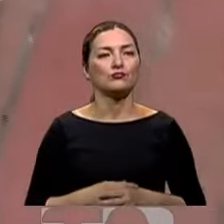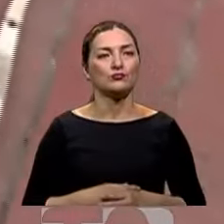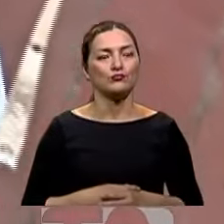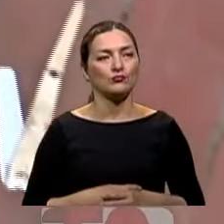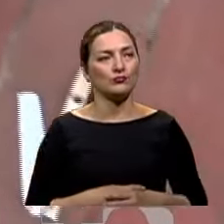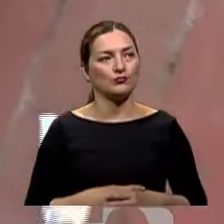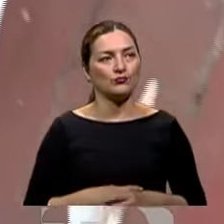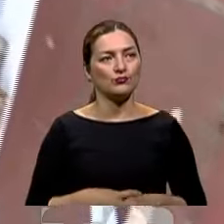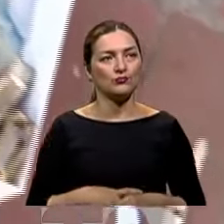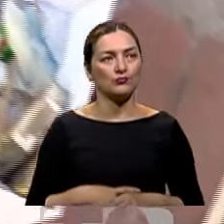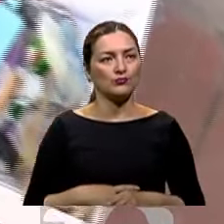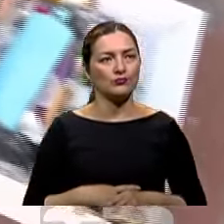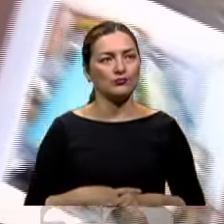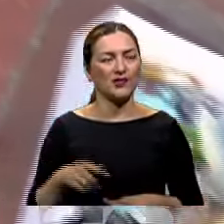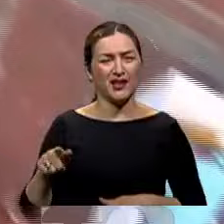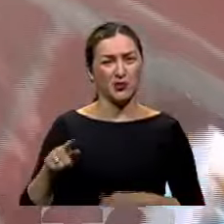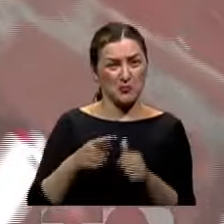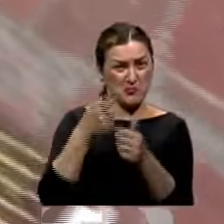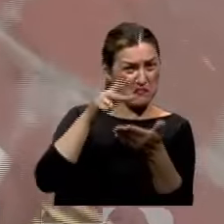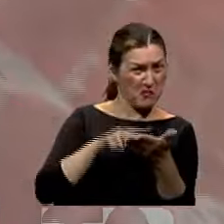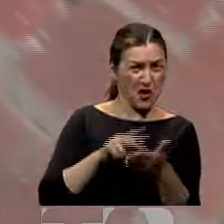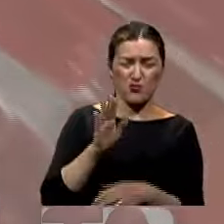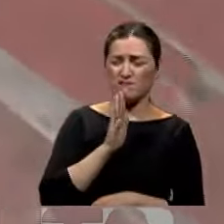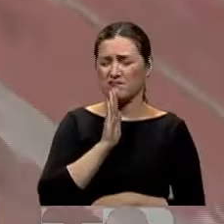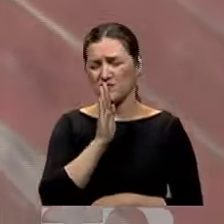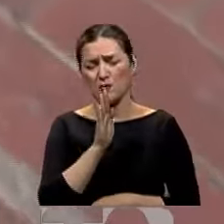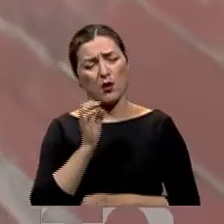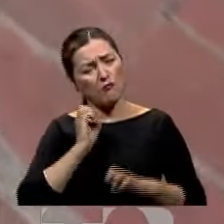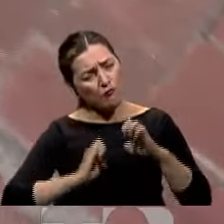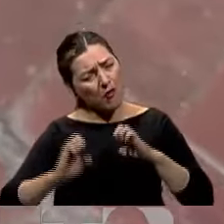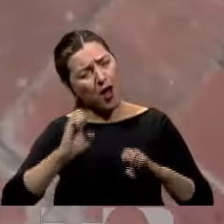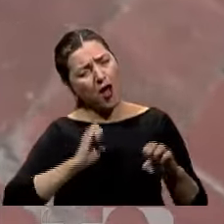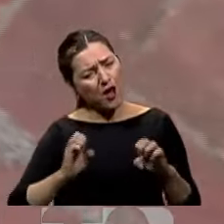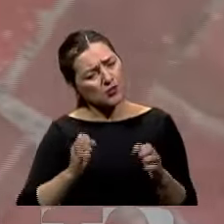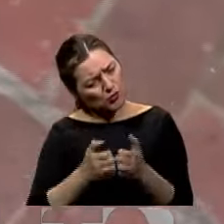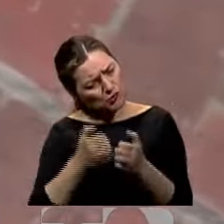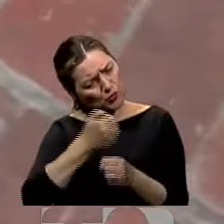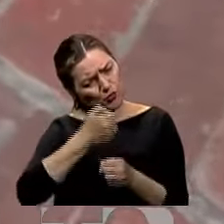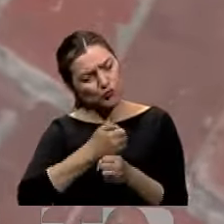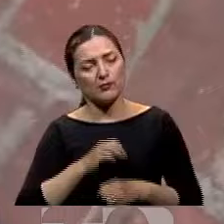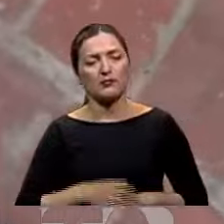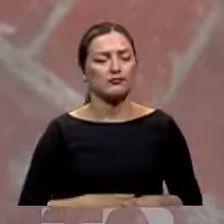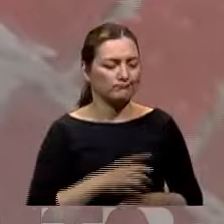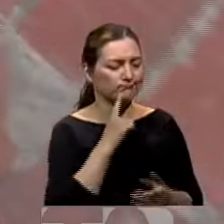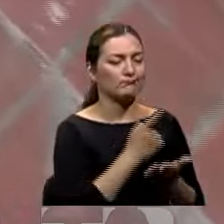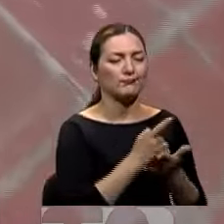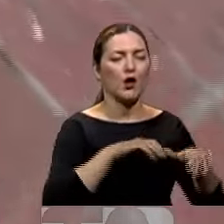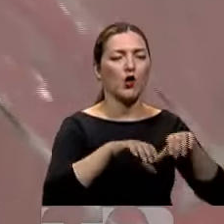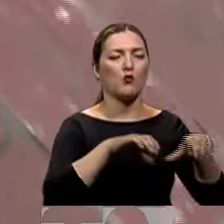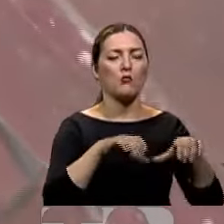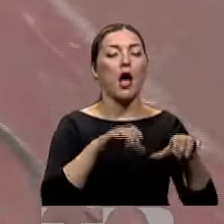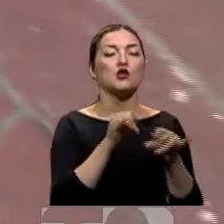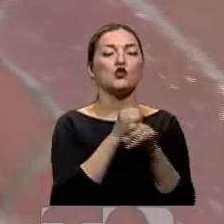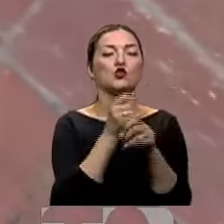es que esto es reincidente, esto no es nuevo, quizás ahí hay que hacer un esfuerzo mancomunado. Una coordinación con las entidades de